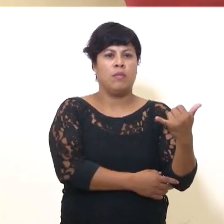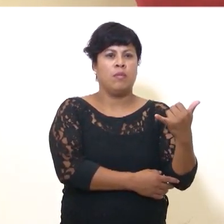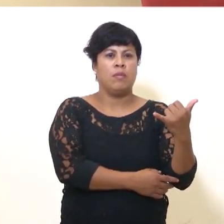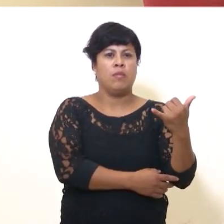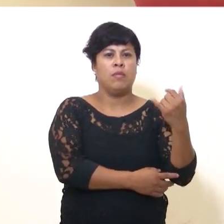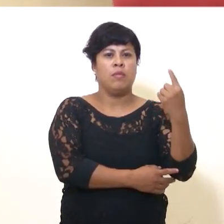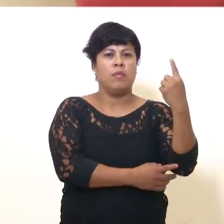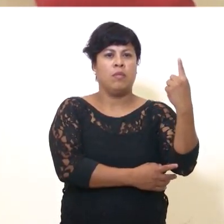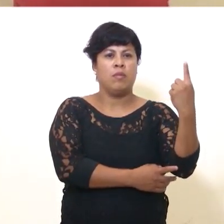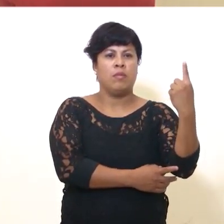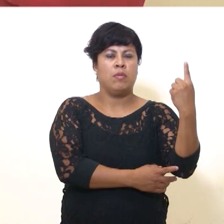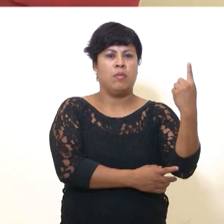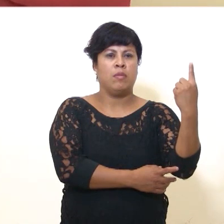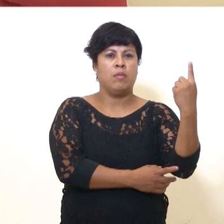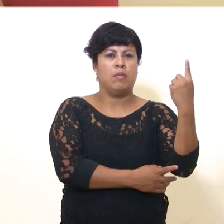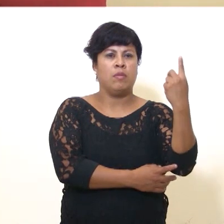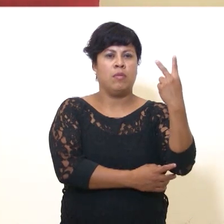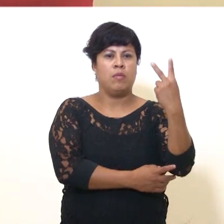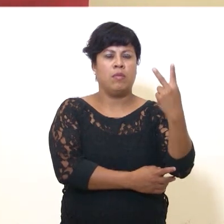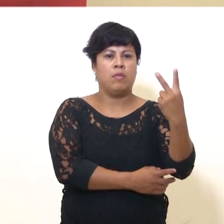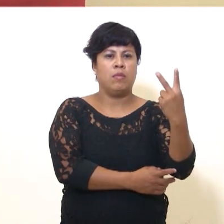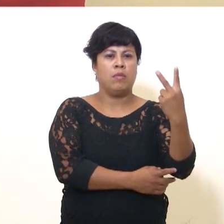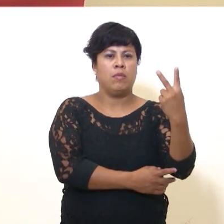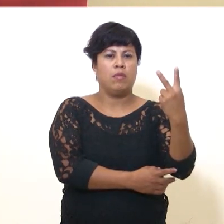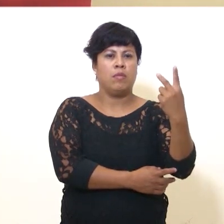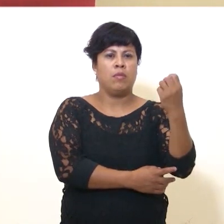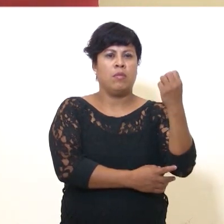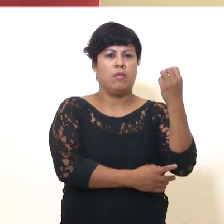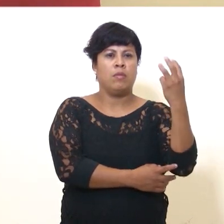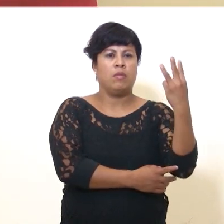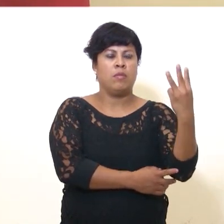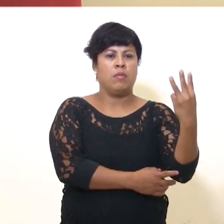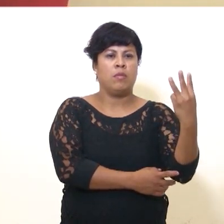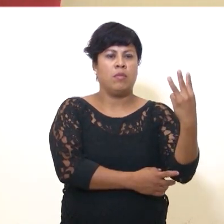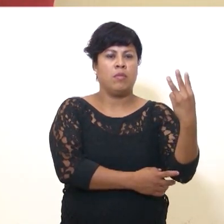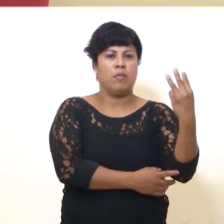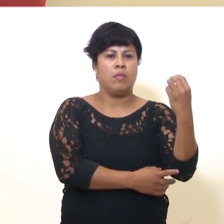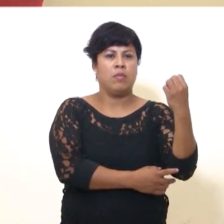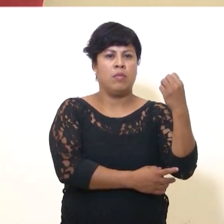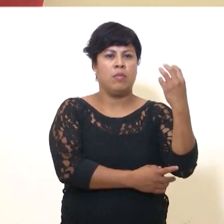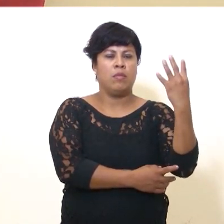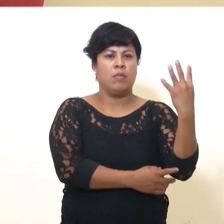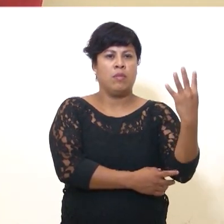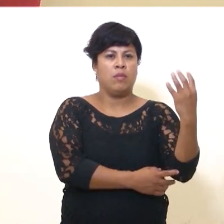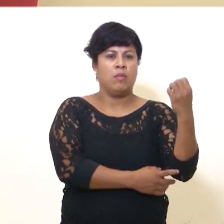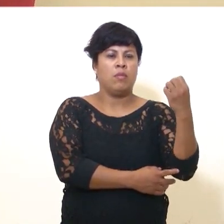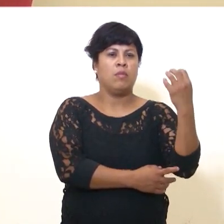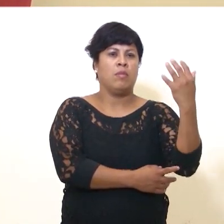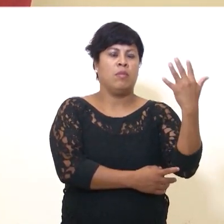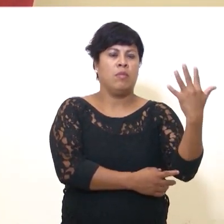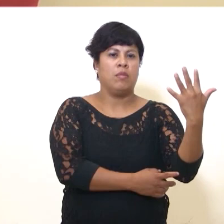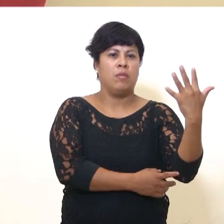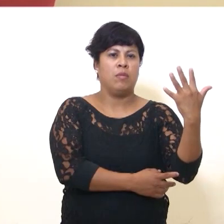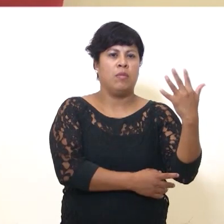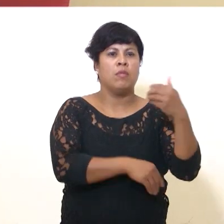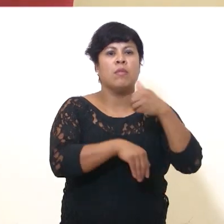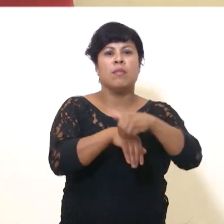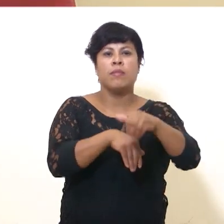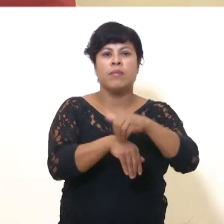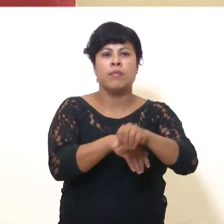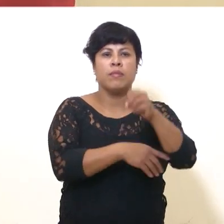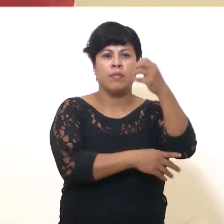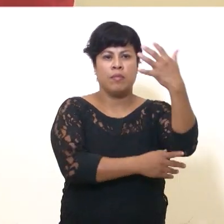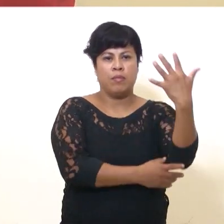4, y 1, 2, 3, 4,